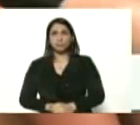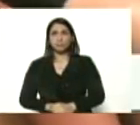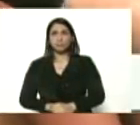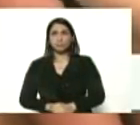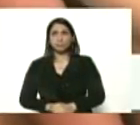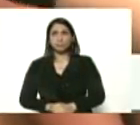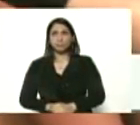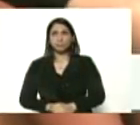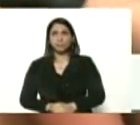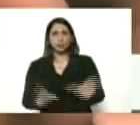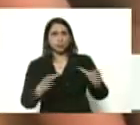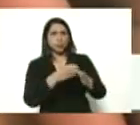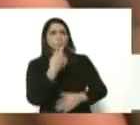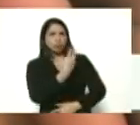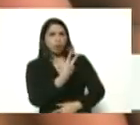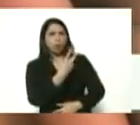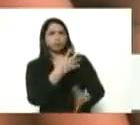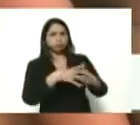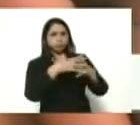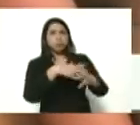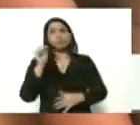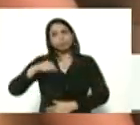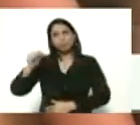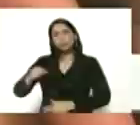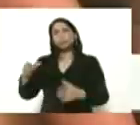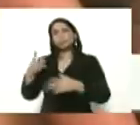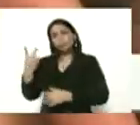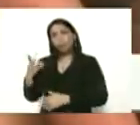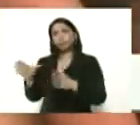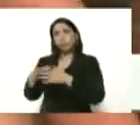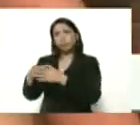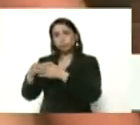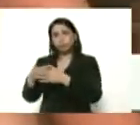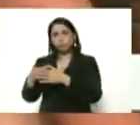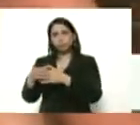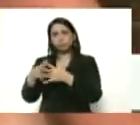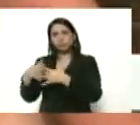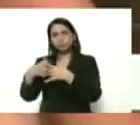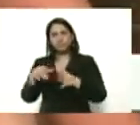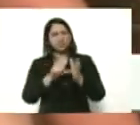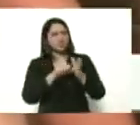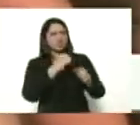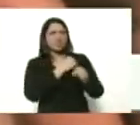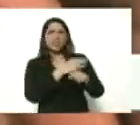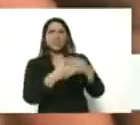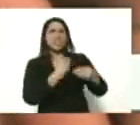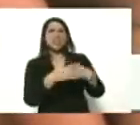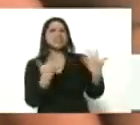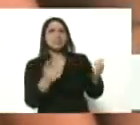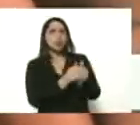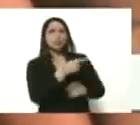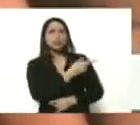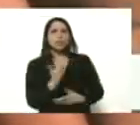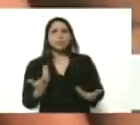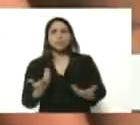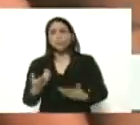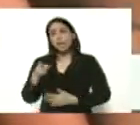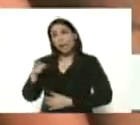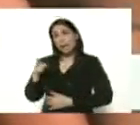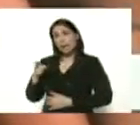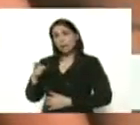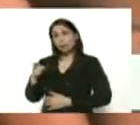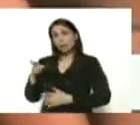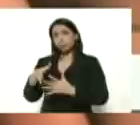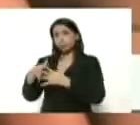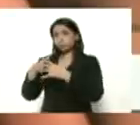En el grupo vienen dos norteamericanos, dos gringos. Están detenidos. Están detenidos. ¿Cuáles son dónde trabajan? ¿Qué hacen? ¿Qué son con ustedes? Ellos son